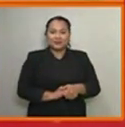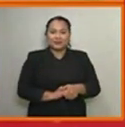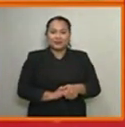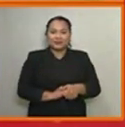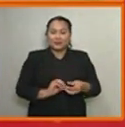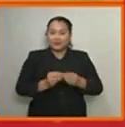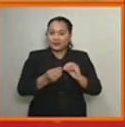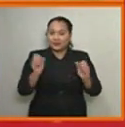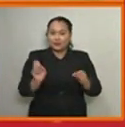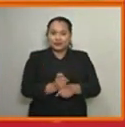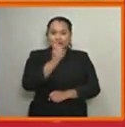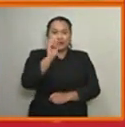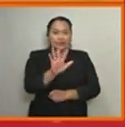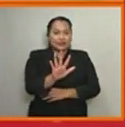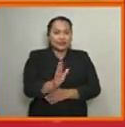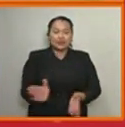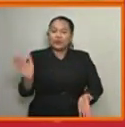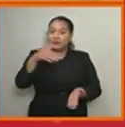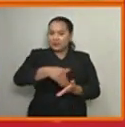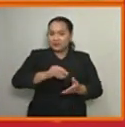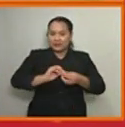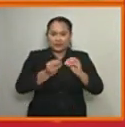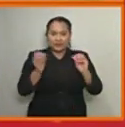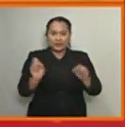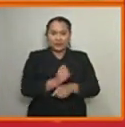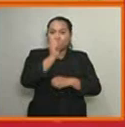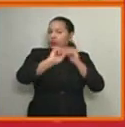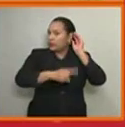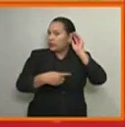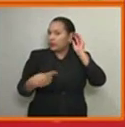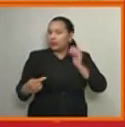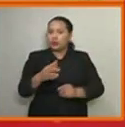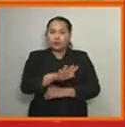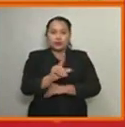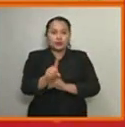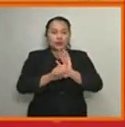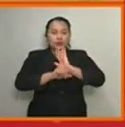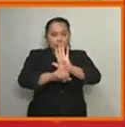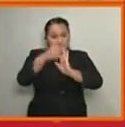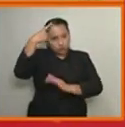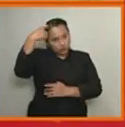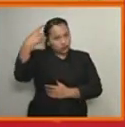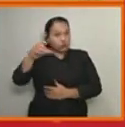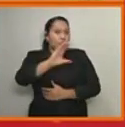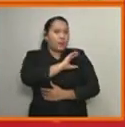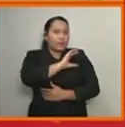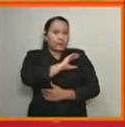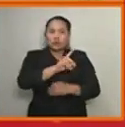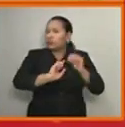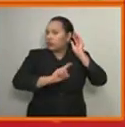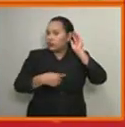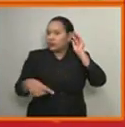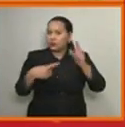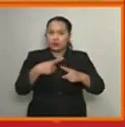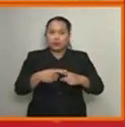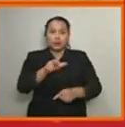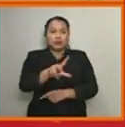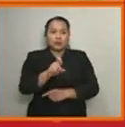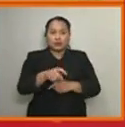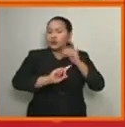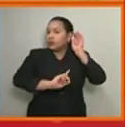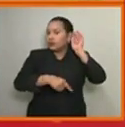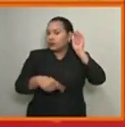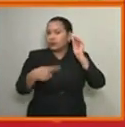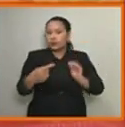porque este es el 5. El número favorecido para la diaria es el 51, con su símbolo de sueños policía. Para MultiX 3X y para más